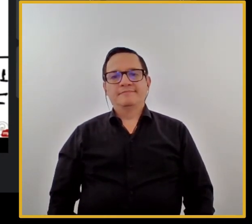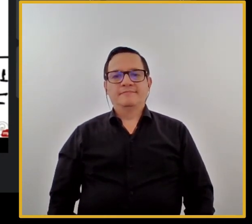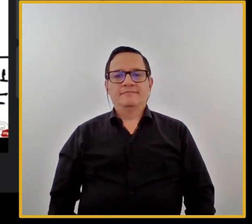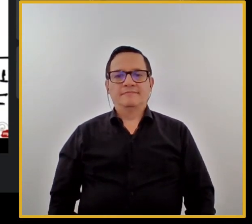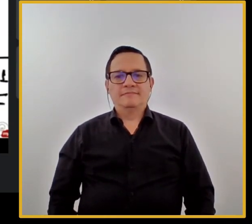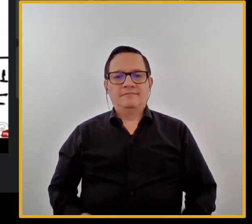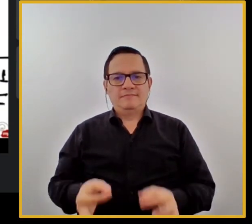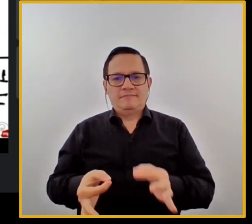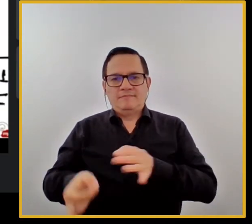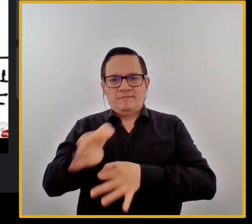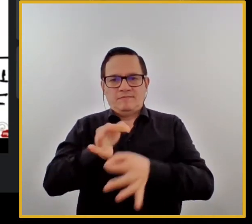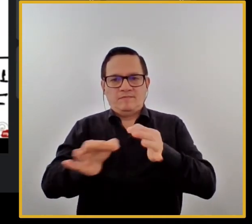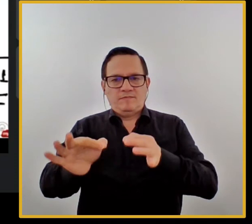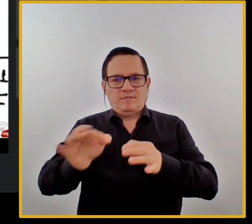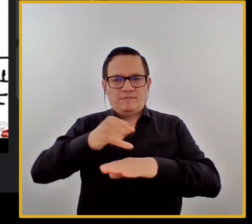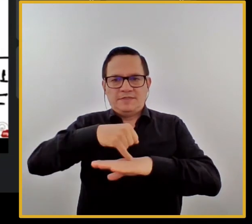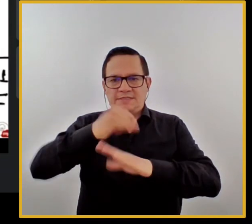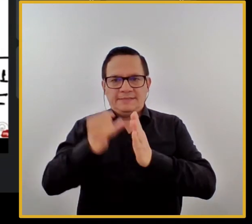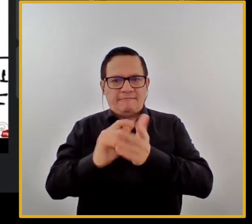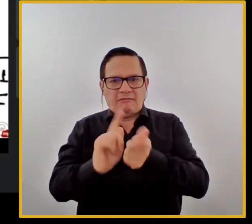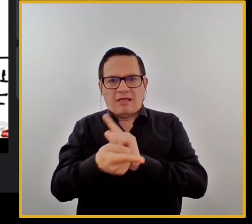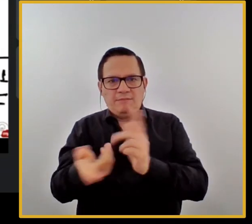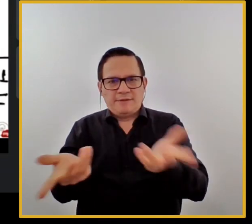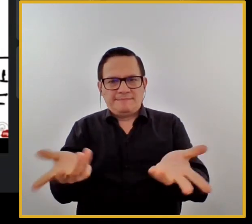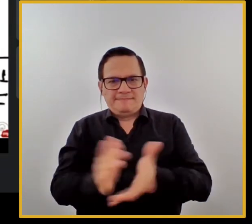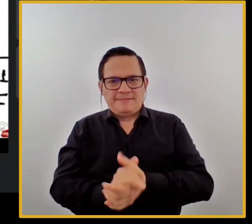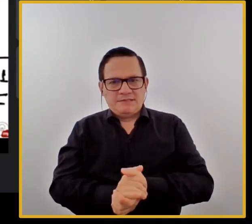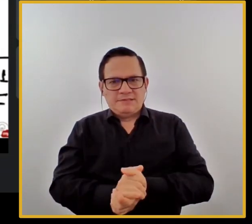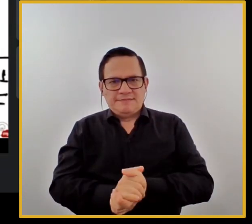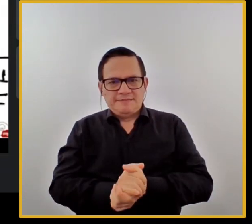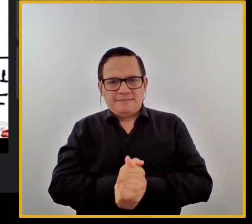cambia la integral totalmente.